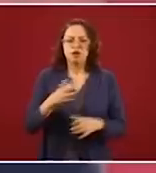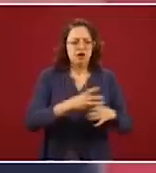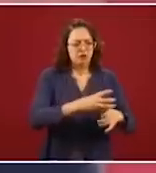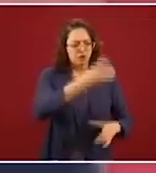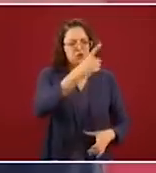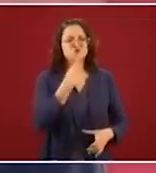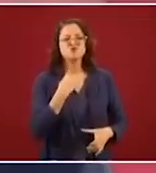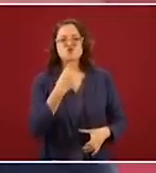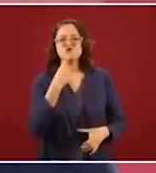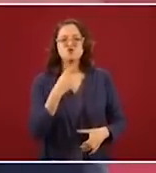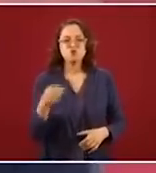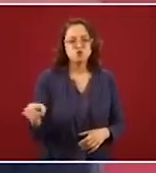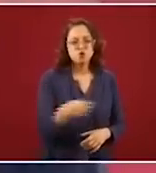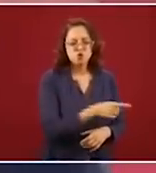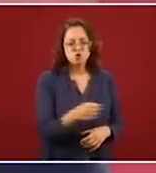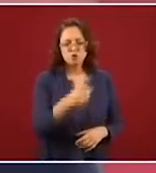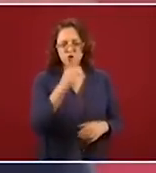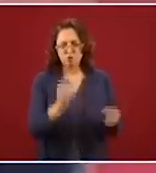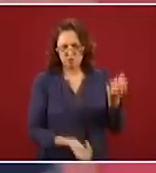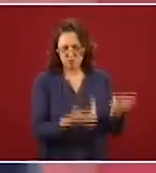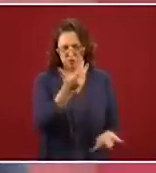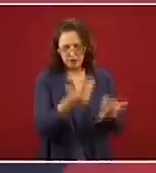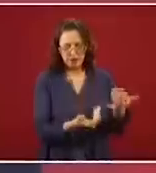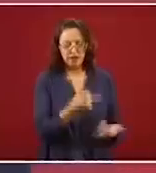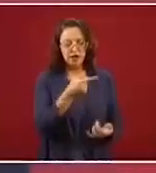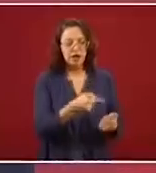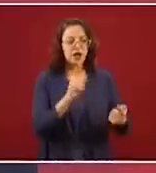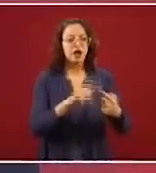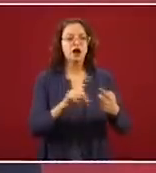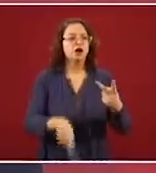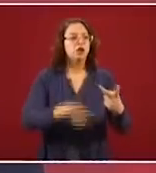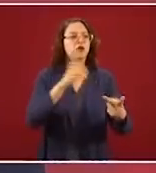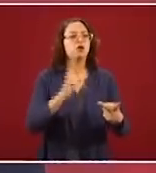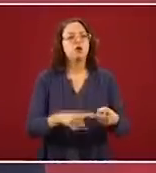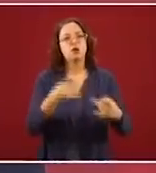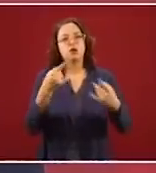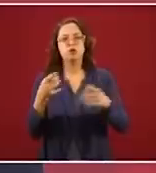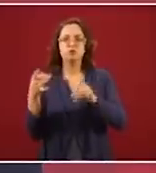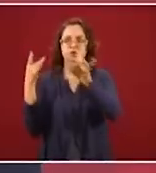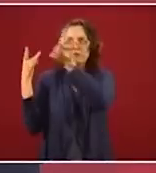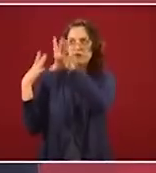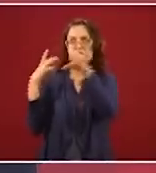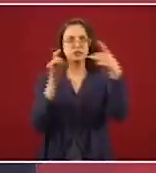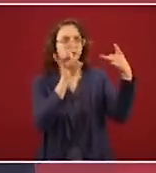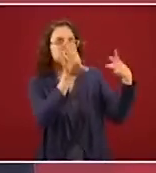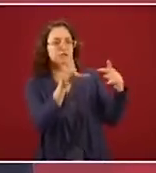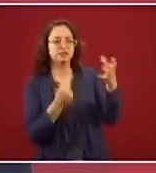de emergencia, todo lo que tiene que tener un establecimiento